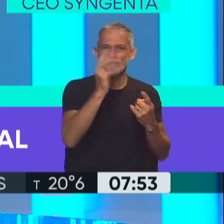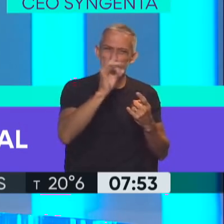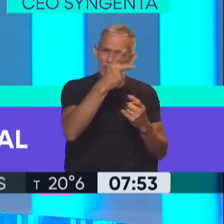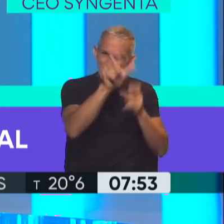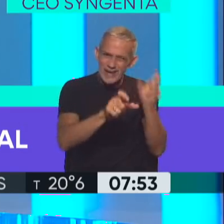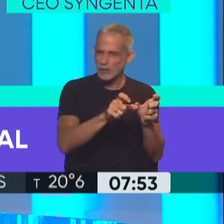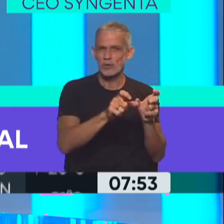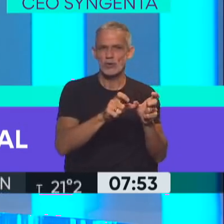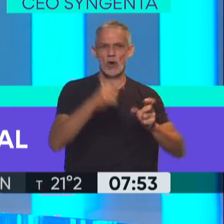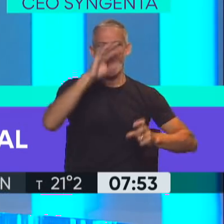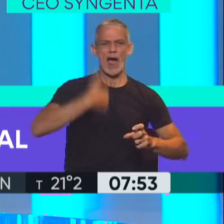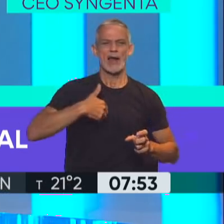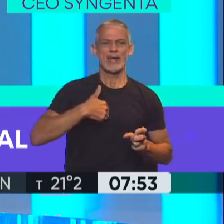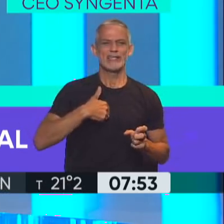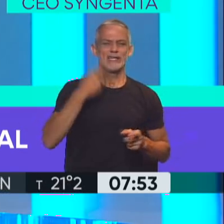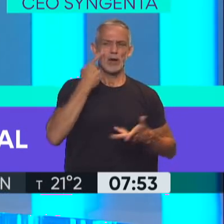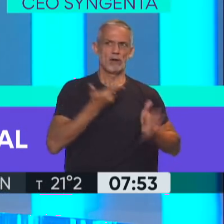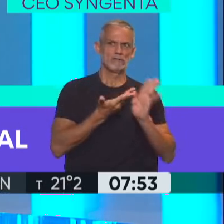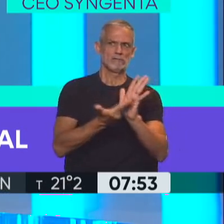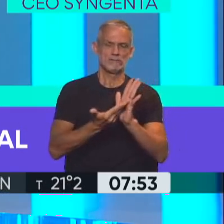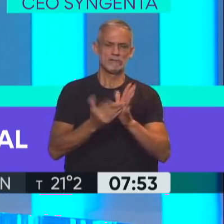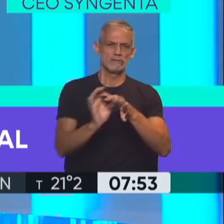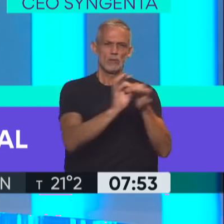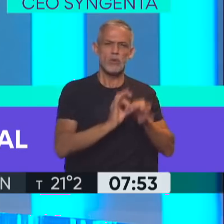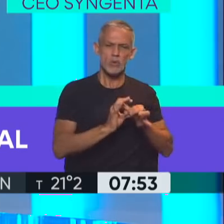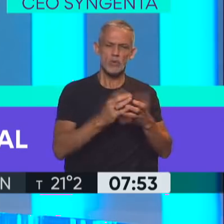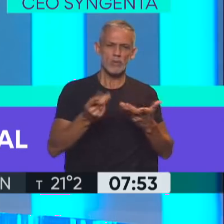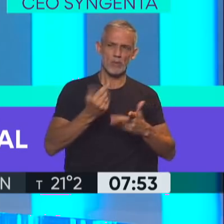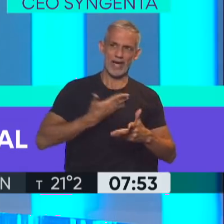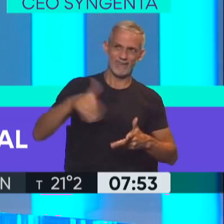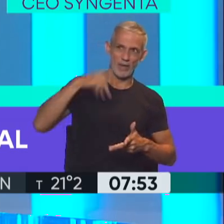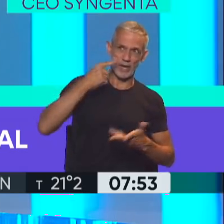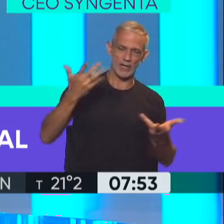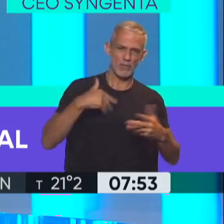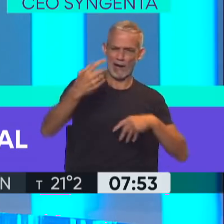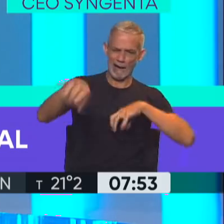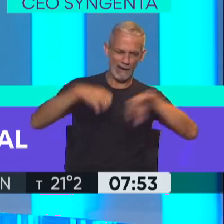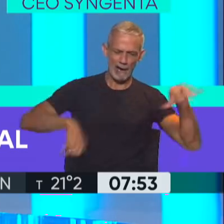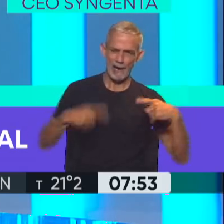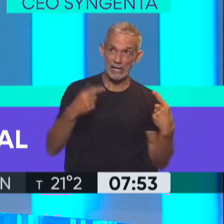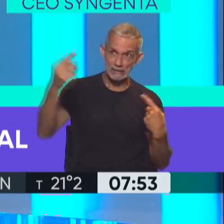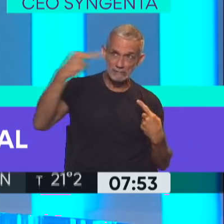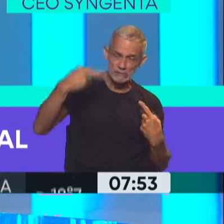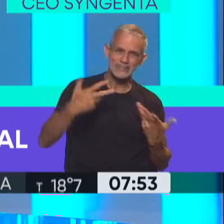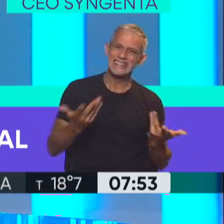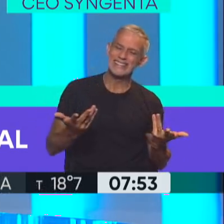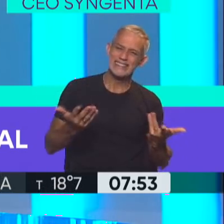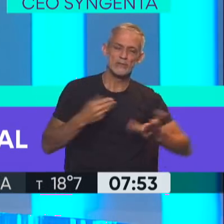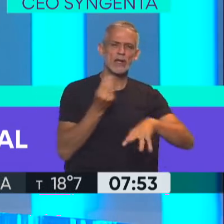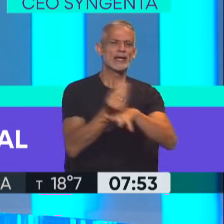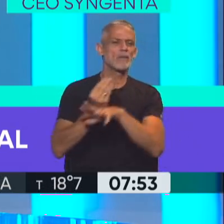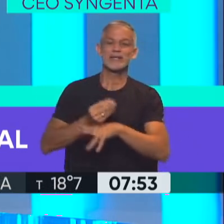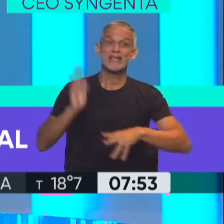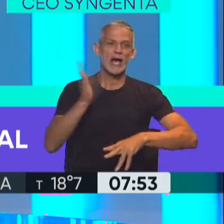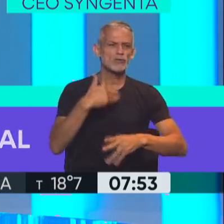mostrarse unida frente a un organismo tan poderoso como el fondo monetario internacional que representa a todos los países